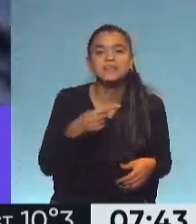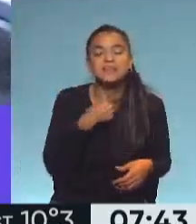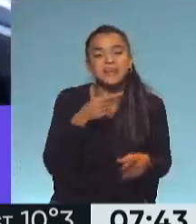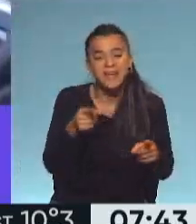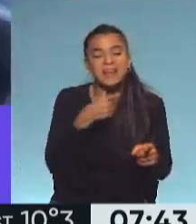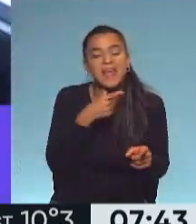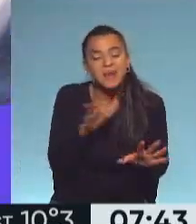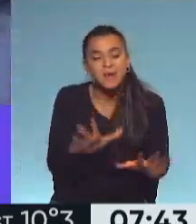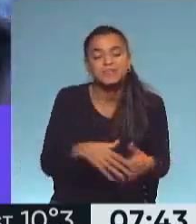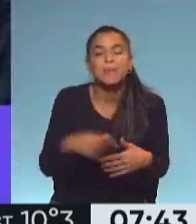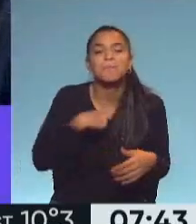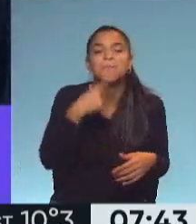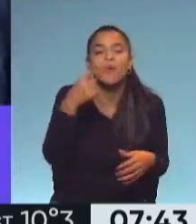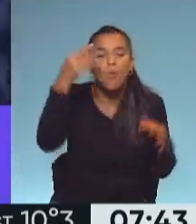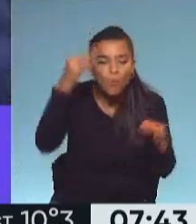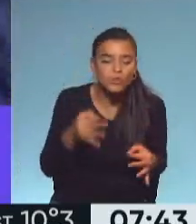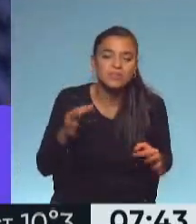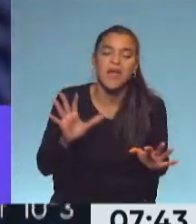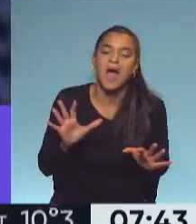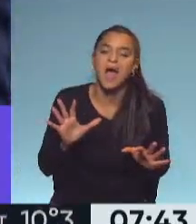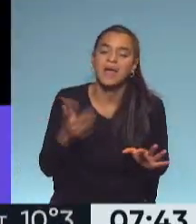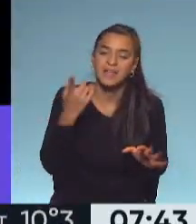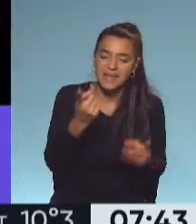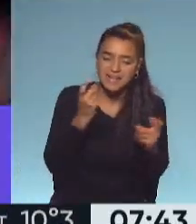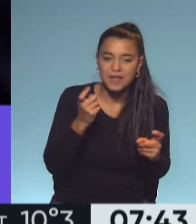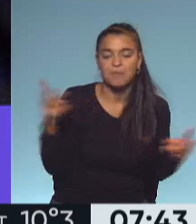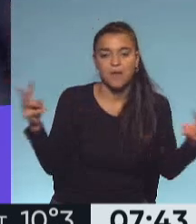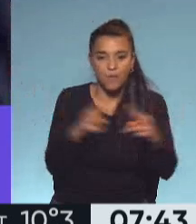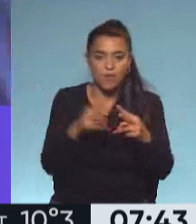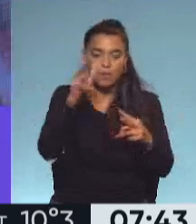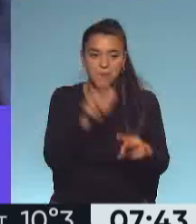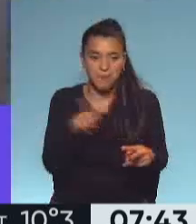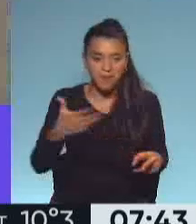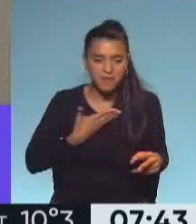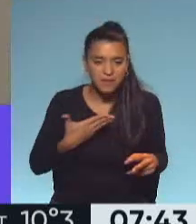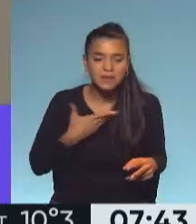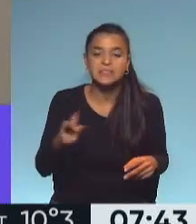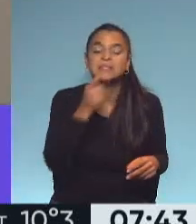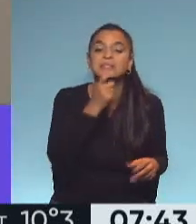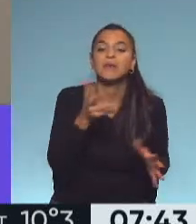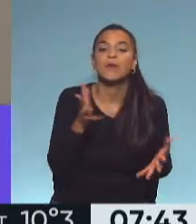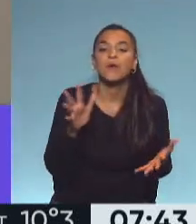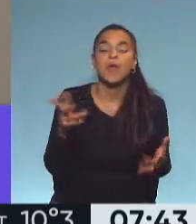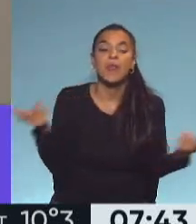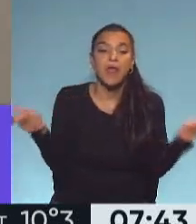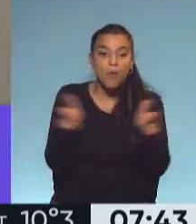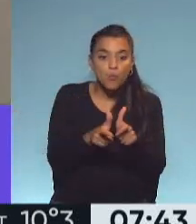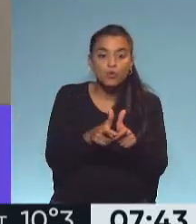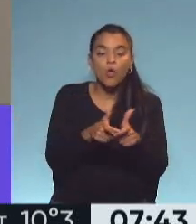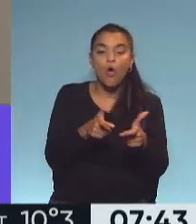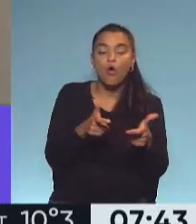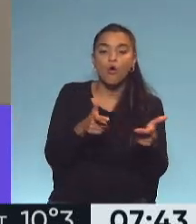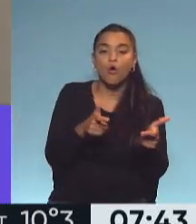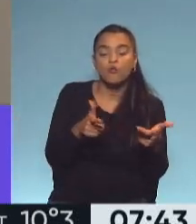a ese acuerdo. Y una pregunta obligada, claro está, después de lo que ha sido el encuentro con el Papa Francisco. ¿En algún momento de la reunión, en